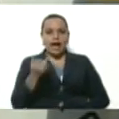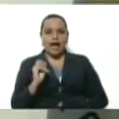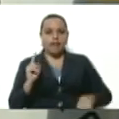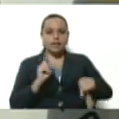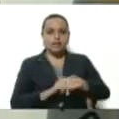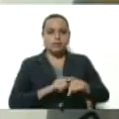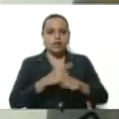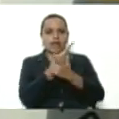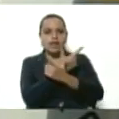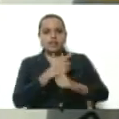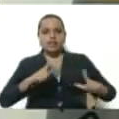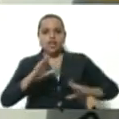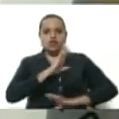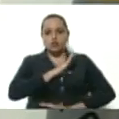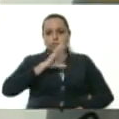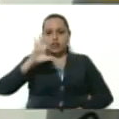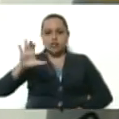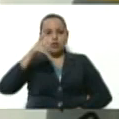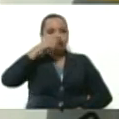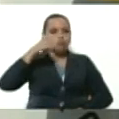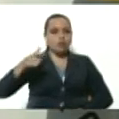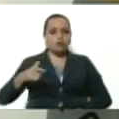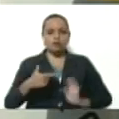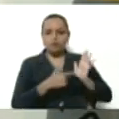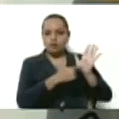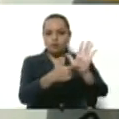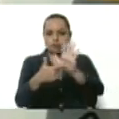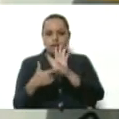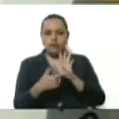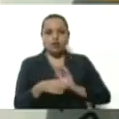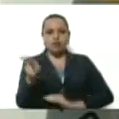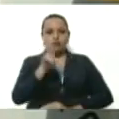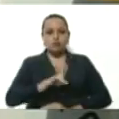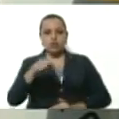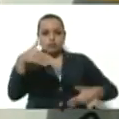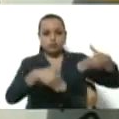la libertad soberana del pueblo se exprese a través